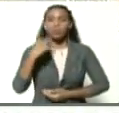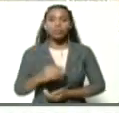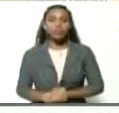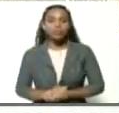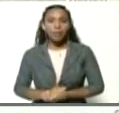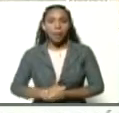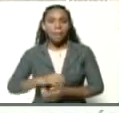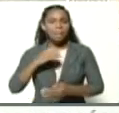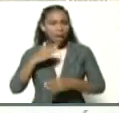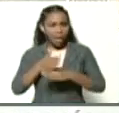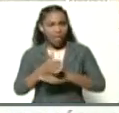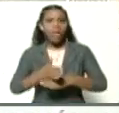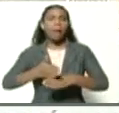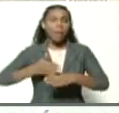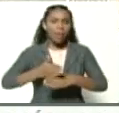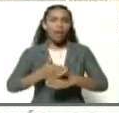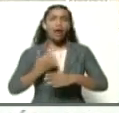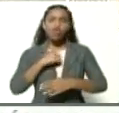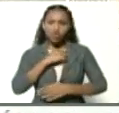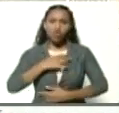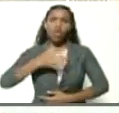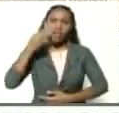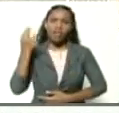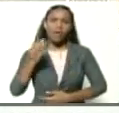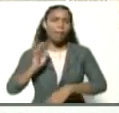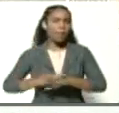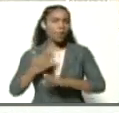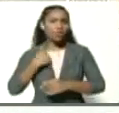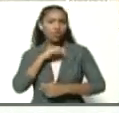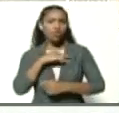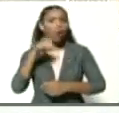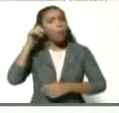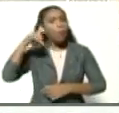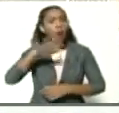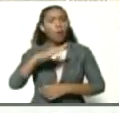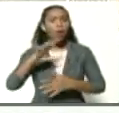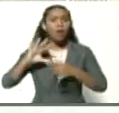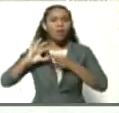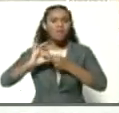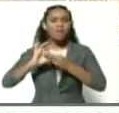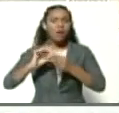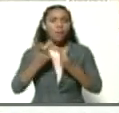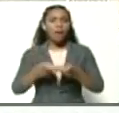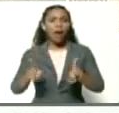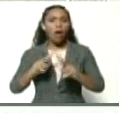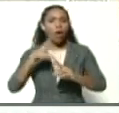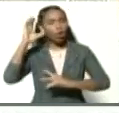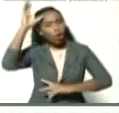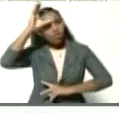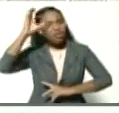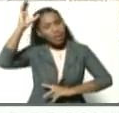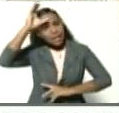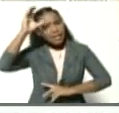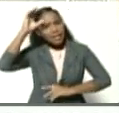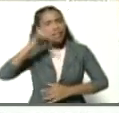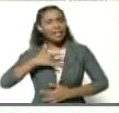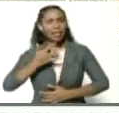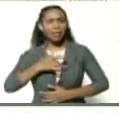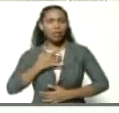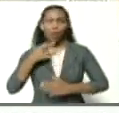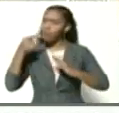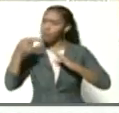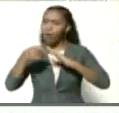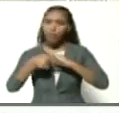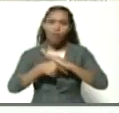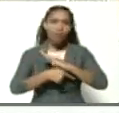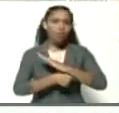Madera, madera. Somos de verdad, porque somos un pueblo que estamos unidos en valores, en conciencia, en sentimientos